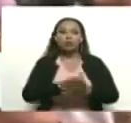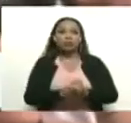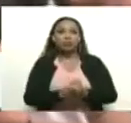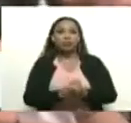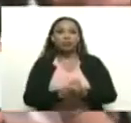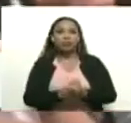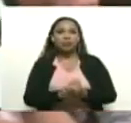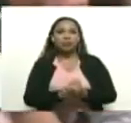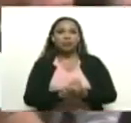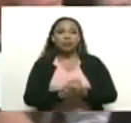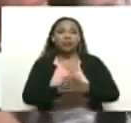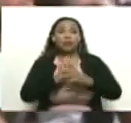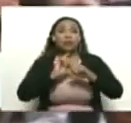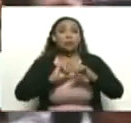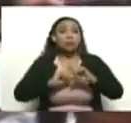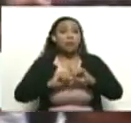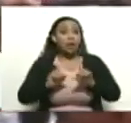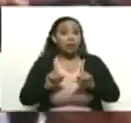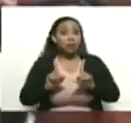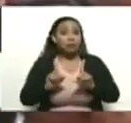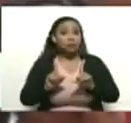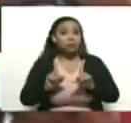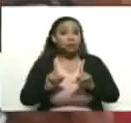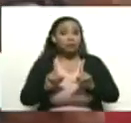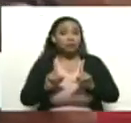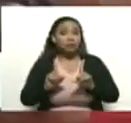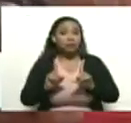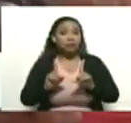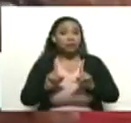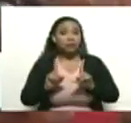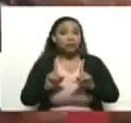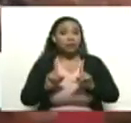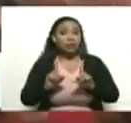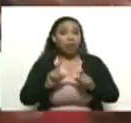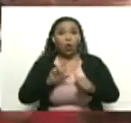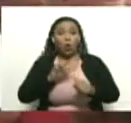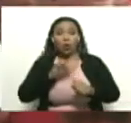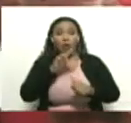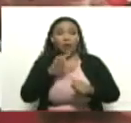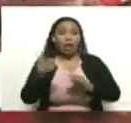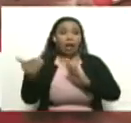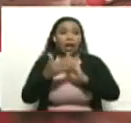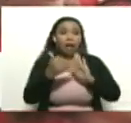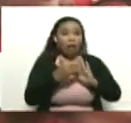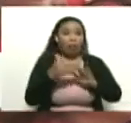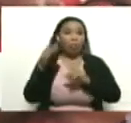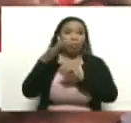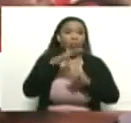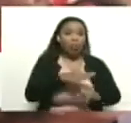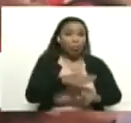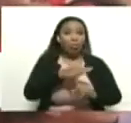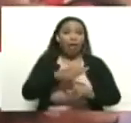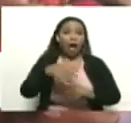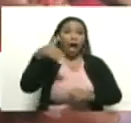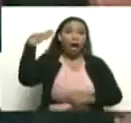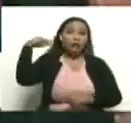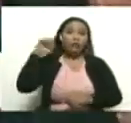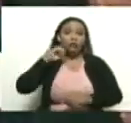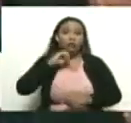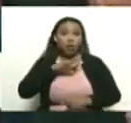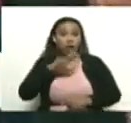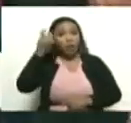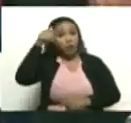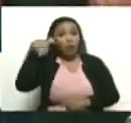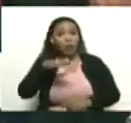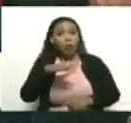No, pero además ellos han golpeado a este pueblo, han reprimido a este pueblo históricamente. Y este pueblo,